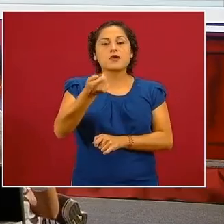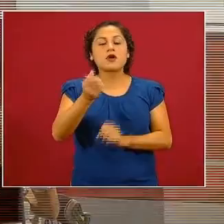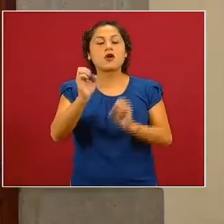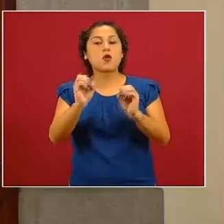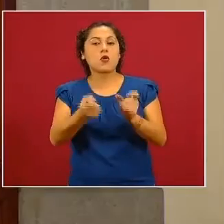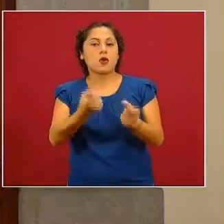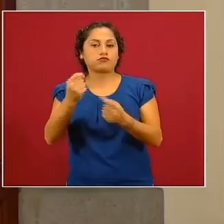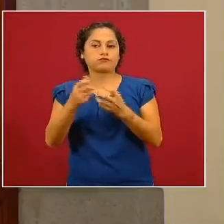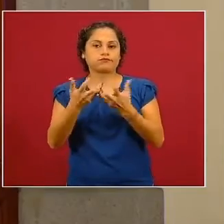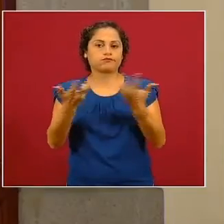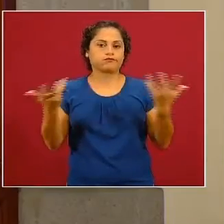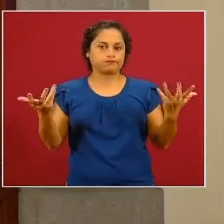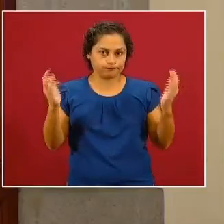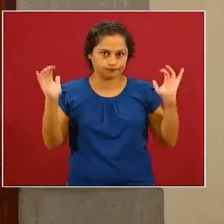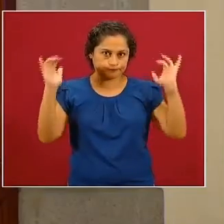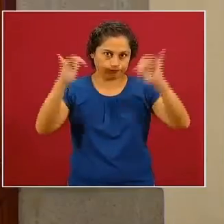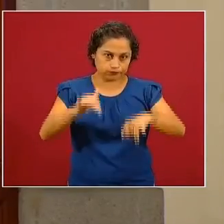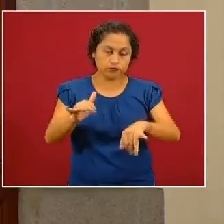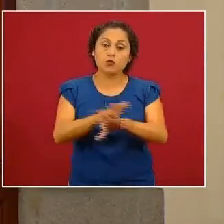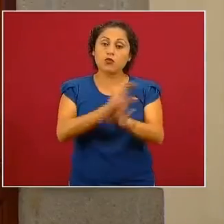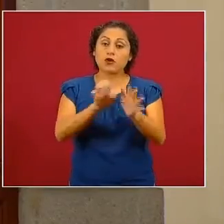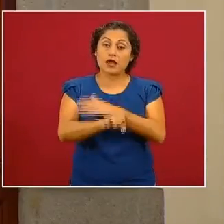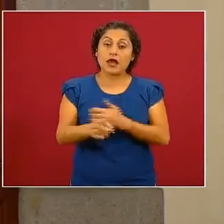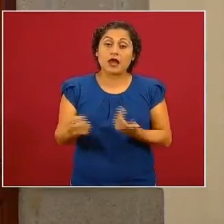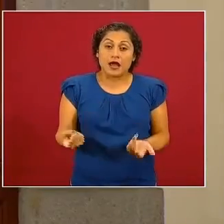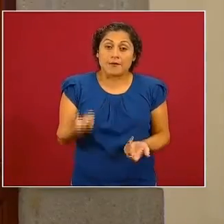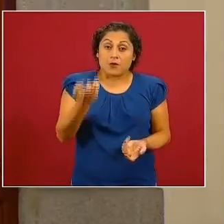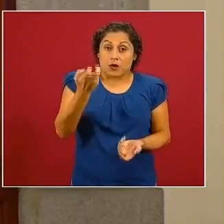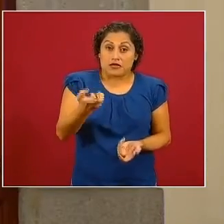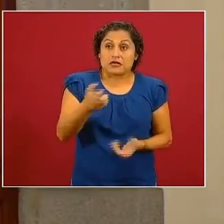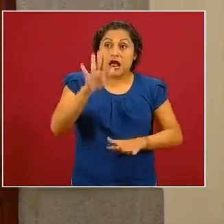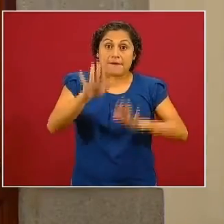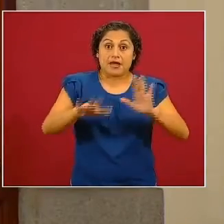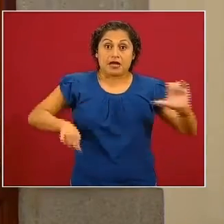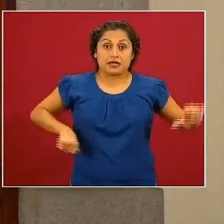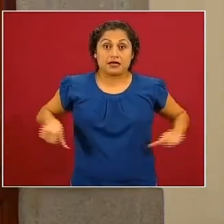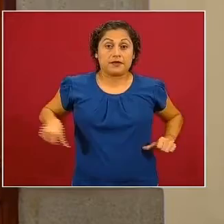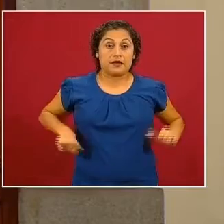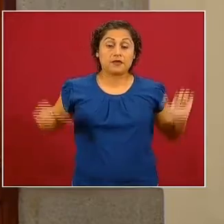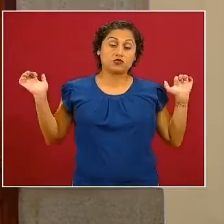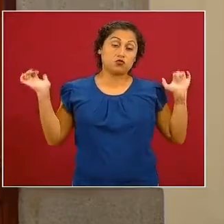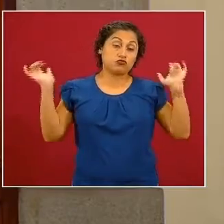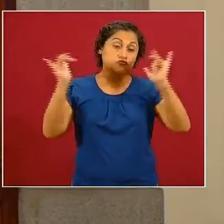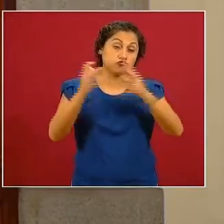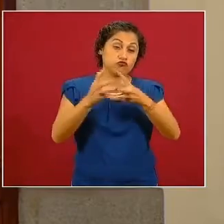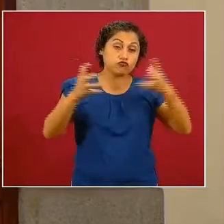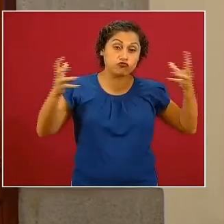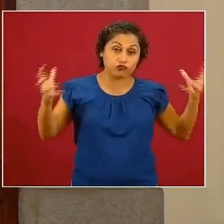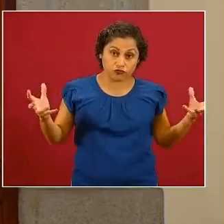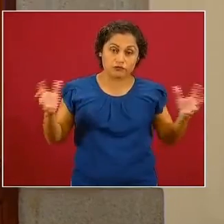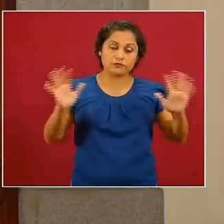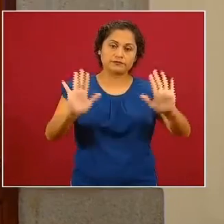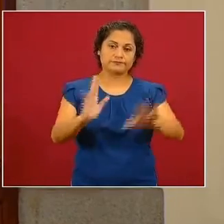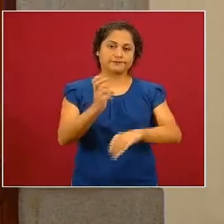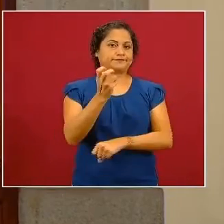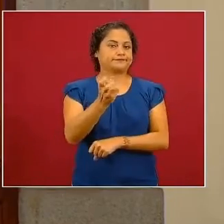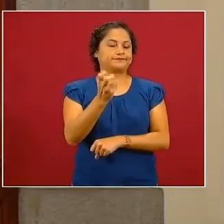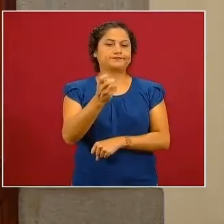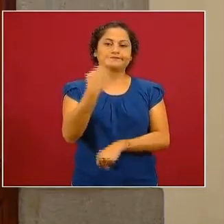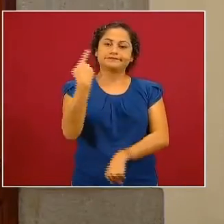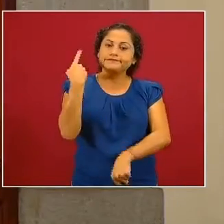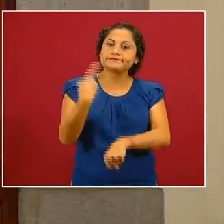momento congregan como su nombre lo dice, gran cantidad de personas, y lógicamente esto, más allá del nivel de riesgo,